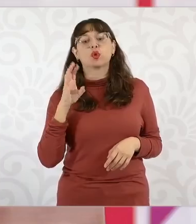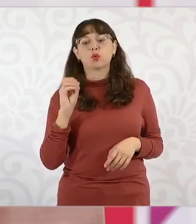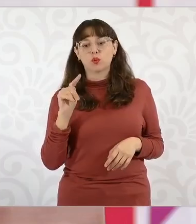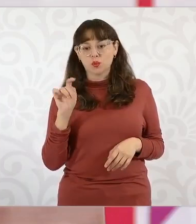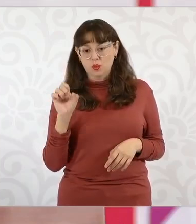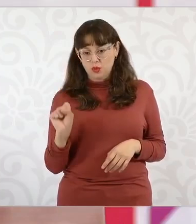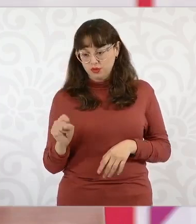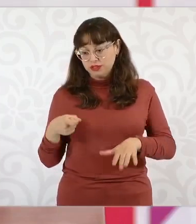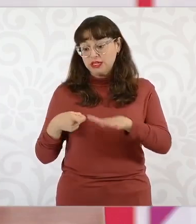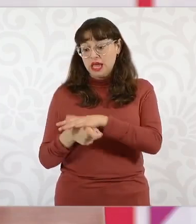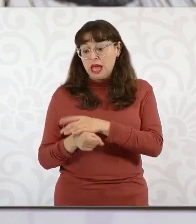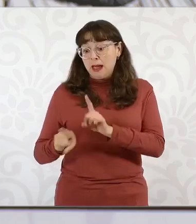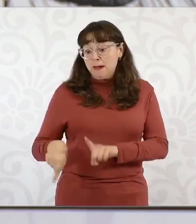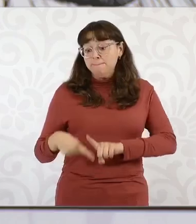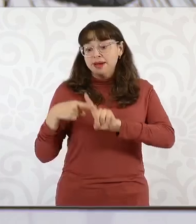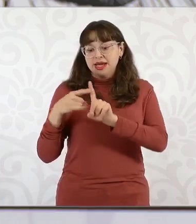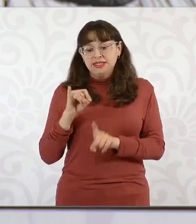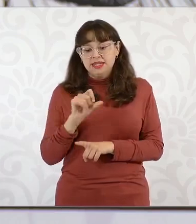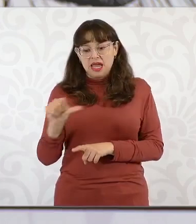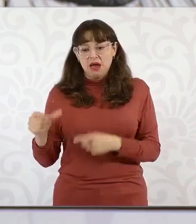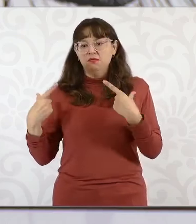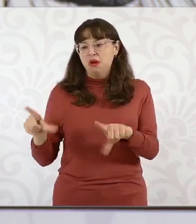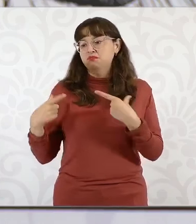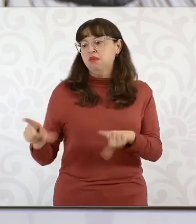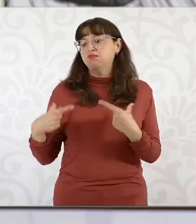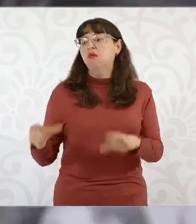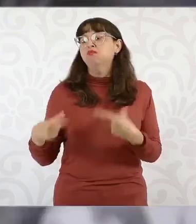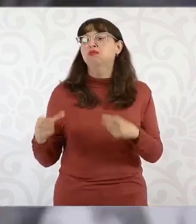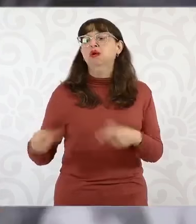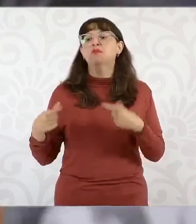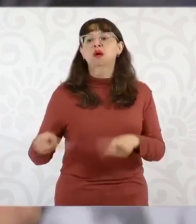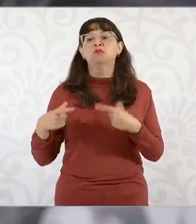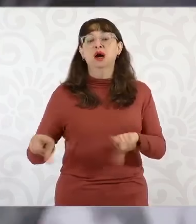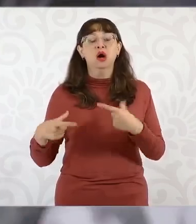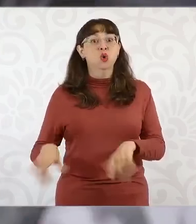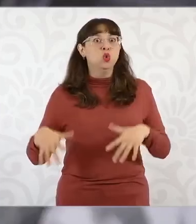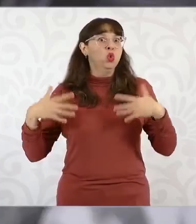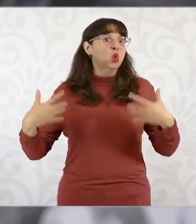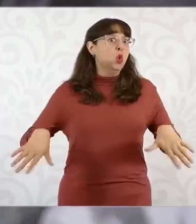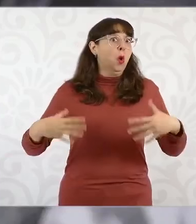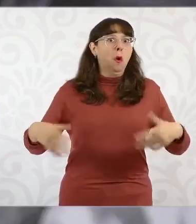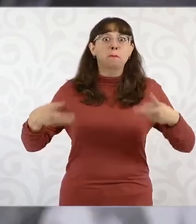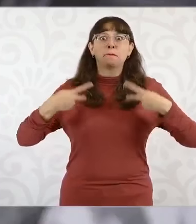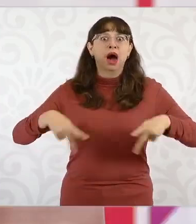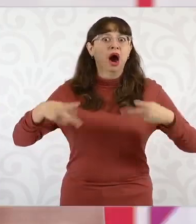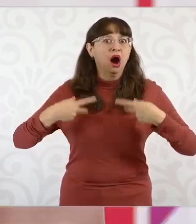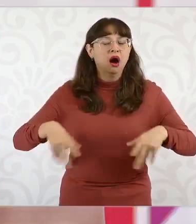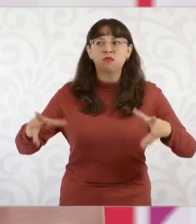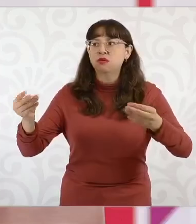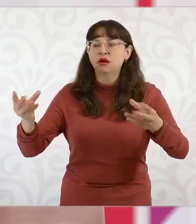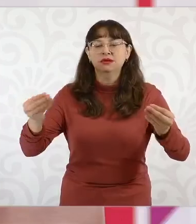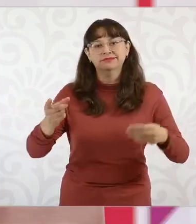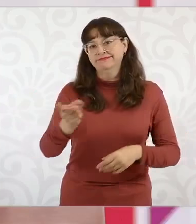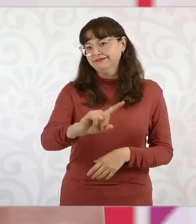ahora más con la inteligencia artificial, que publican y parece como que mucha gente opina de una manera.